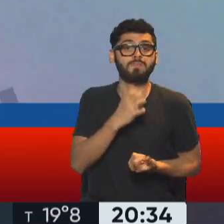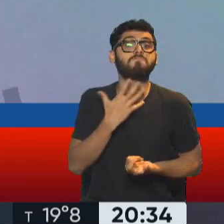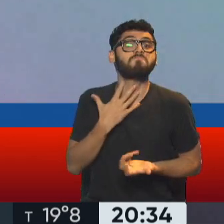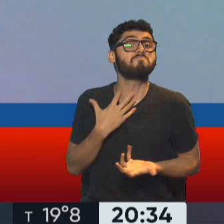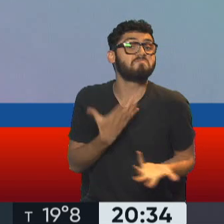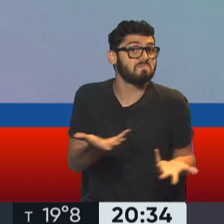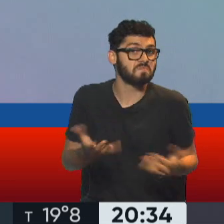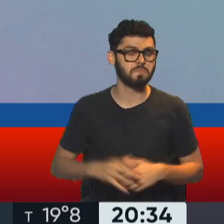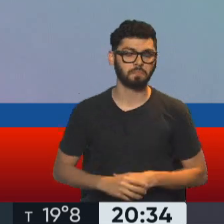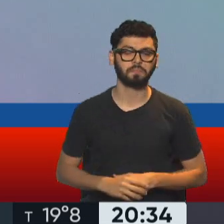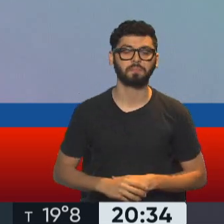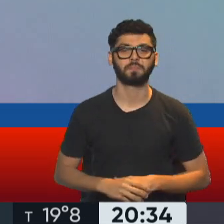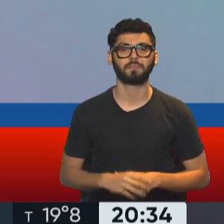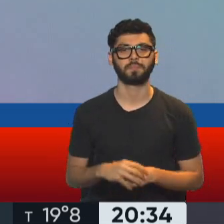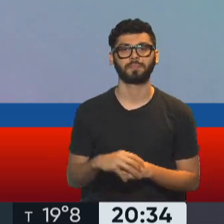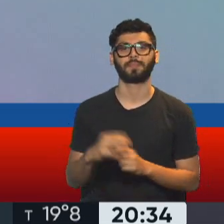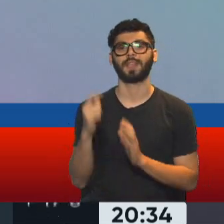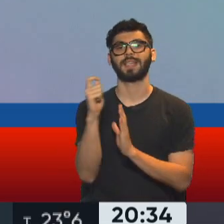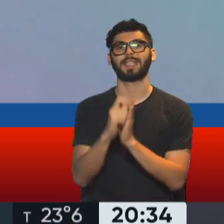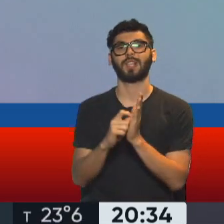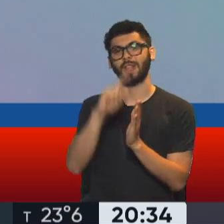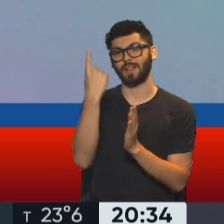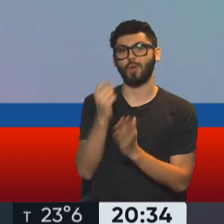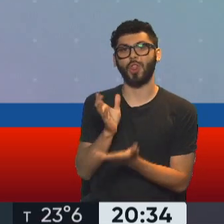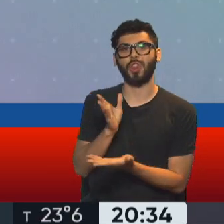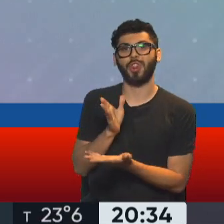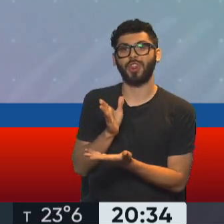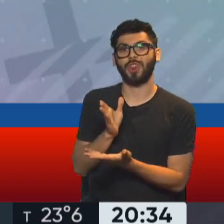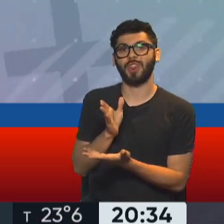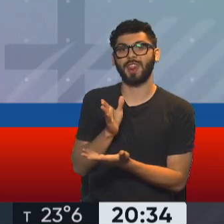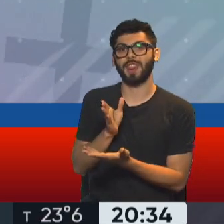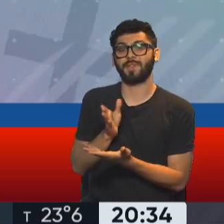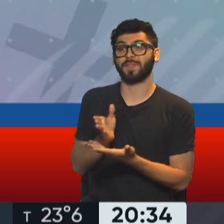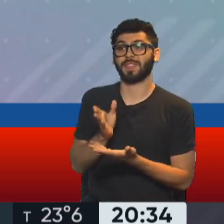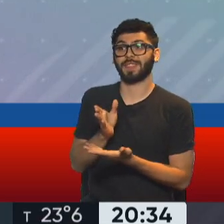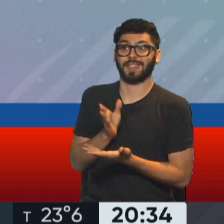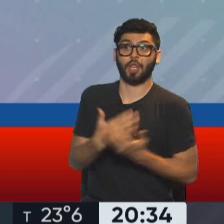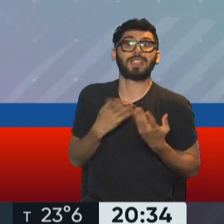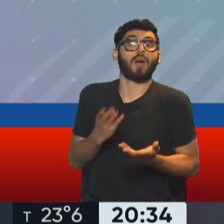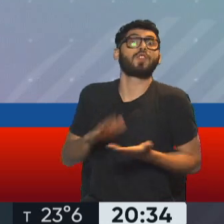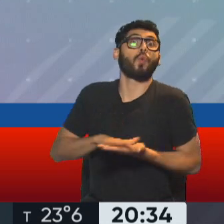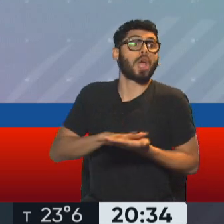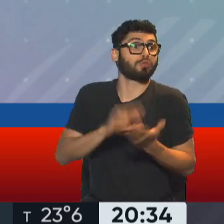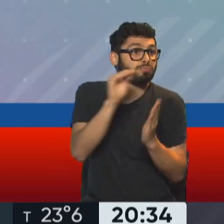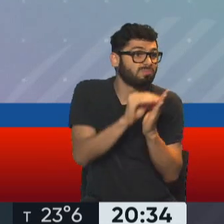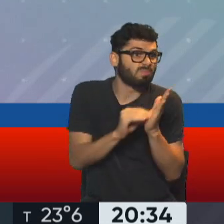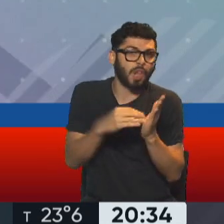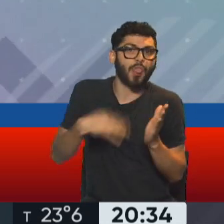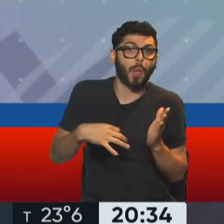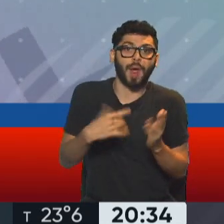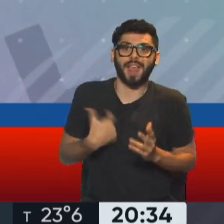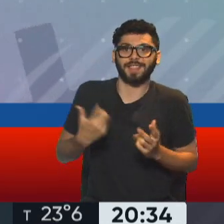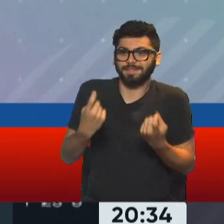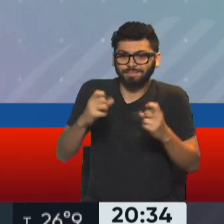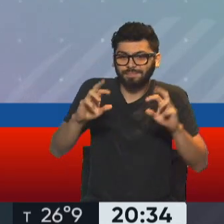adicciones. Un registro nacional de titulares de derechos de servicios básicos. La Argentina tiene que empezar a garantizar y planificar